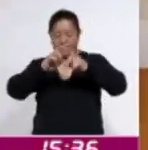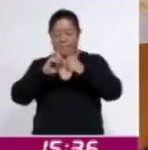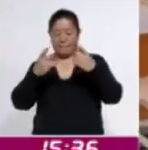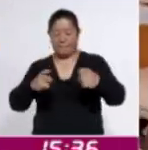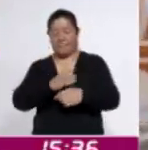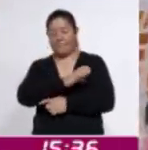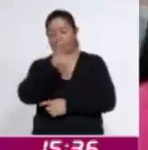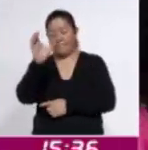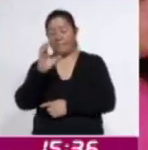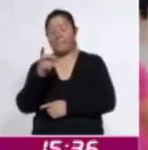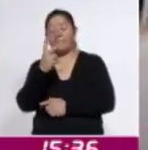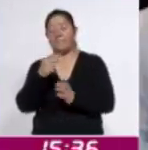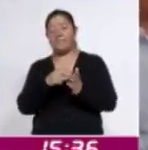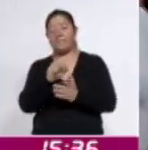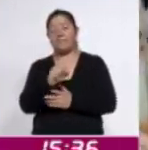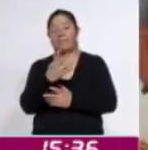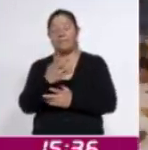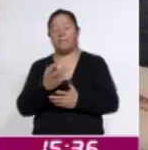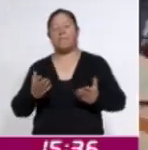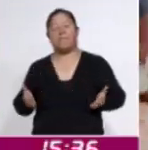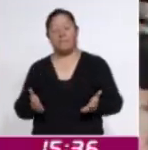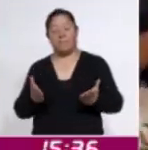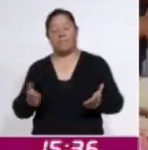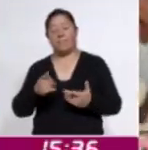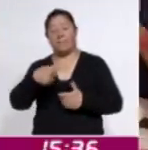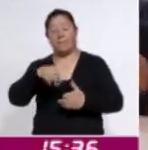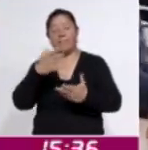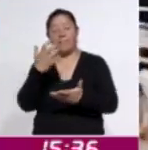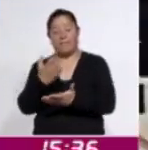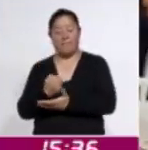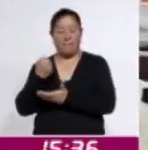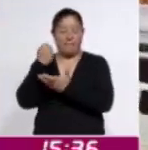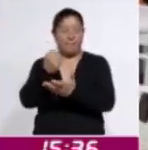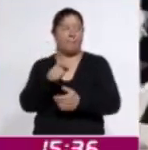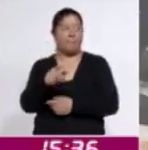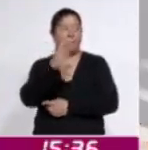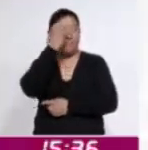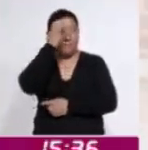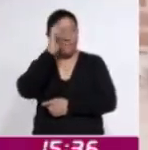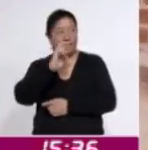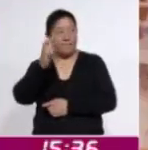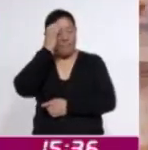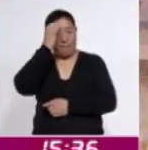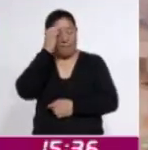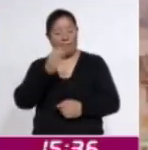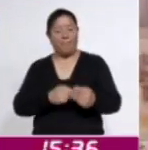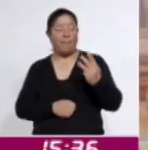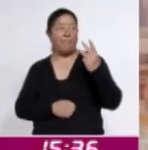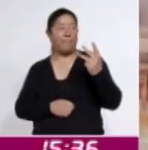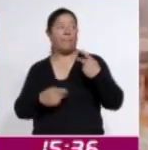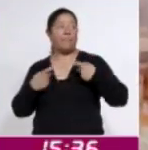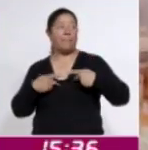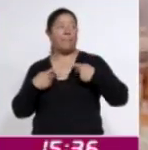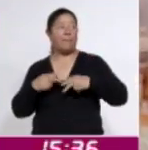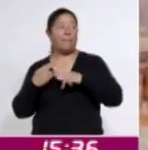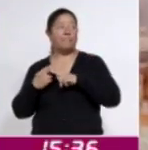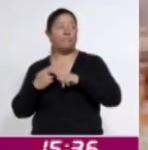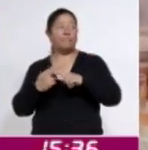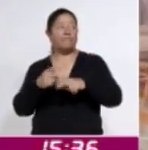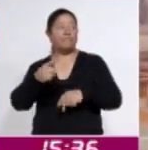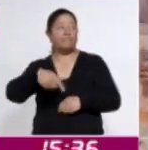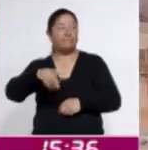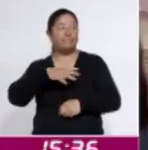desarrollo rural 2024, en el cual se reconoció la trayectoria de 3 personas que se dedican a la producción en